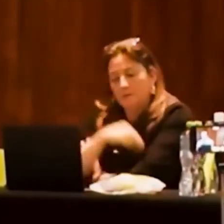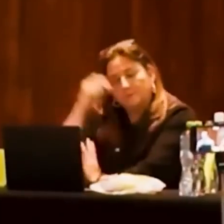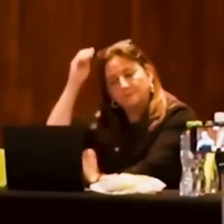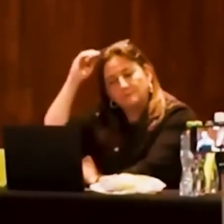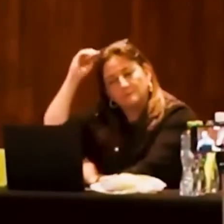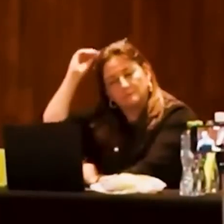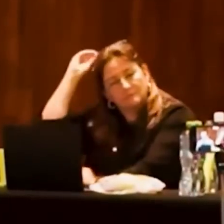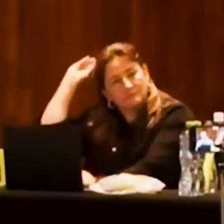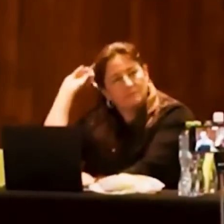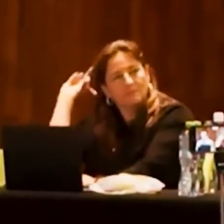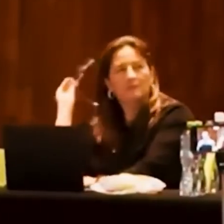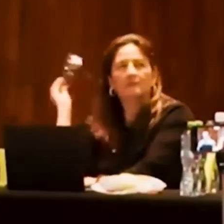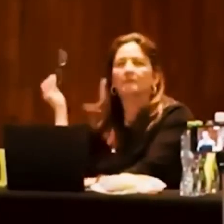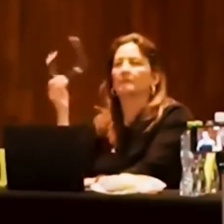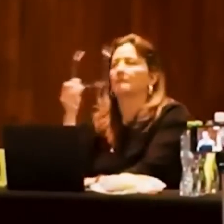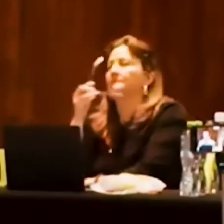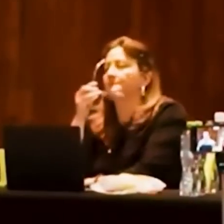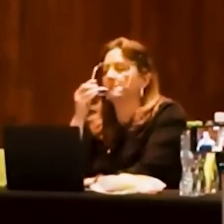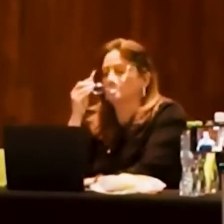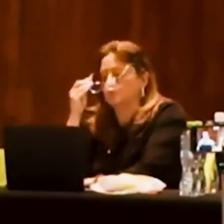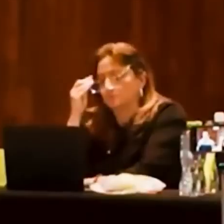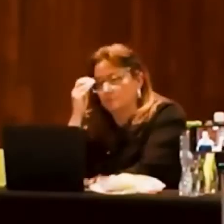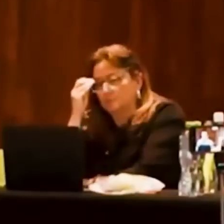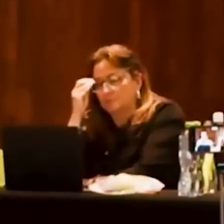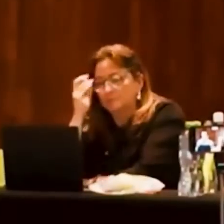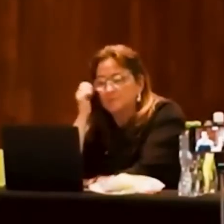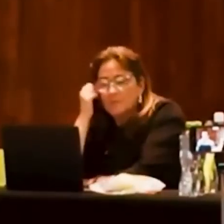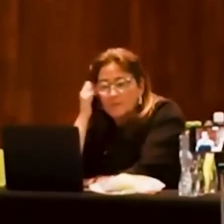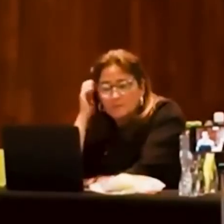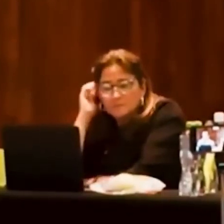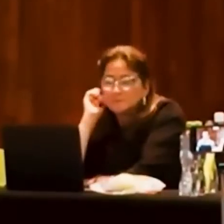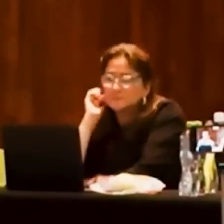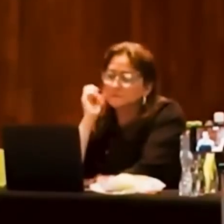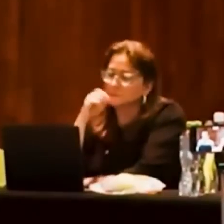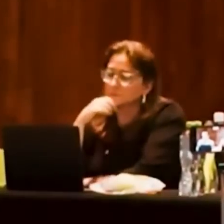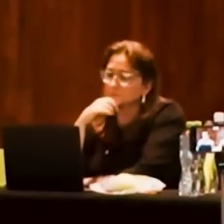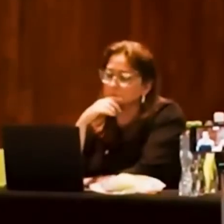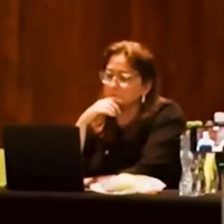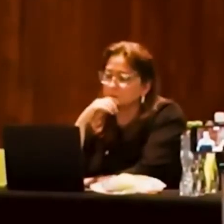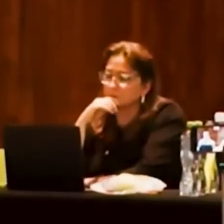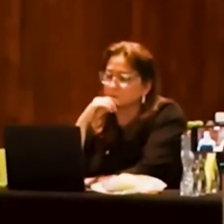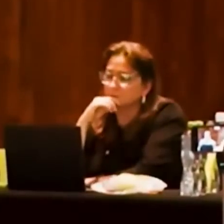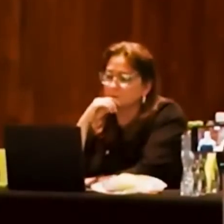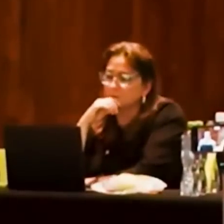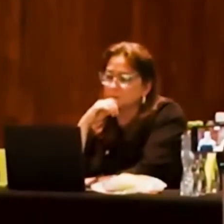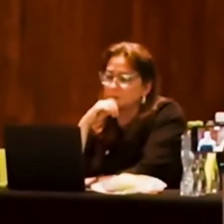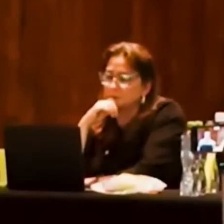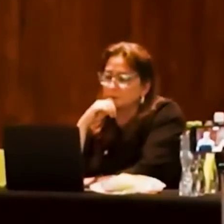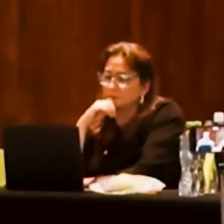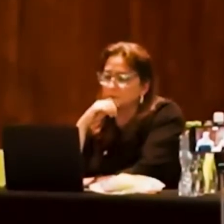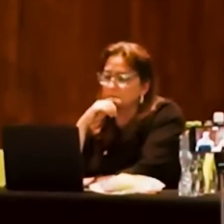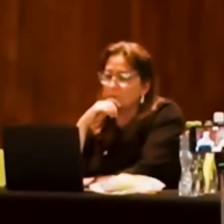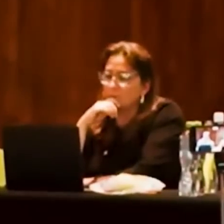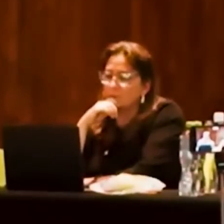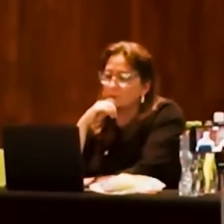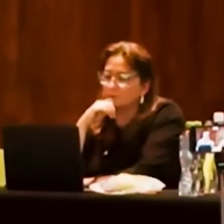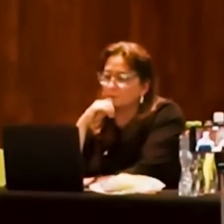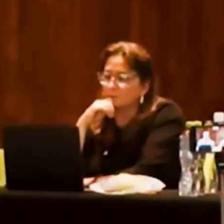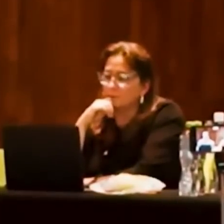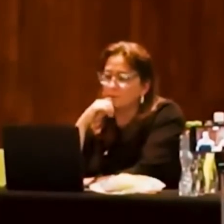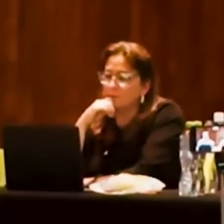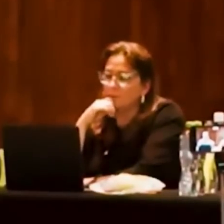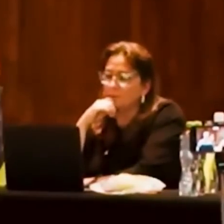a través de un testigo que esos parte de esa documentación había sido una vida a otro lugar informamos al presidente de eso